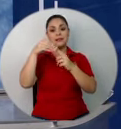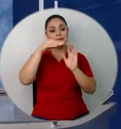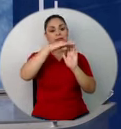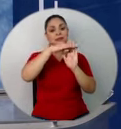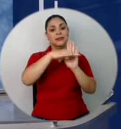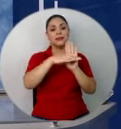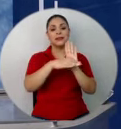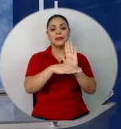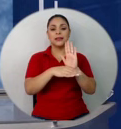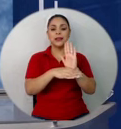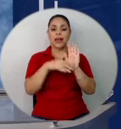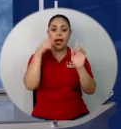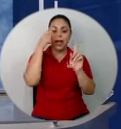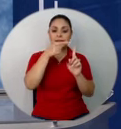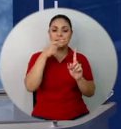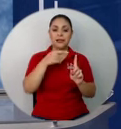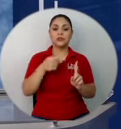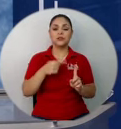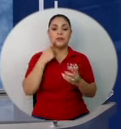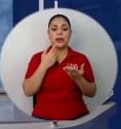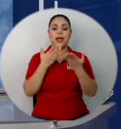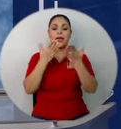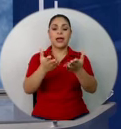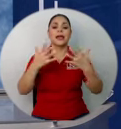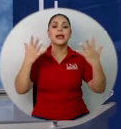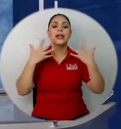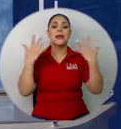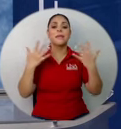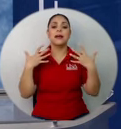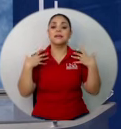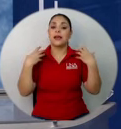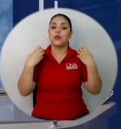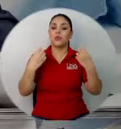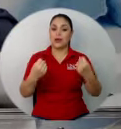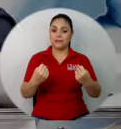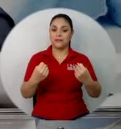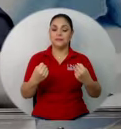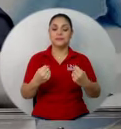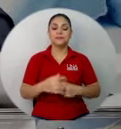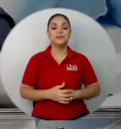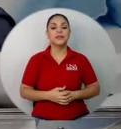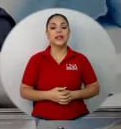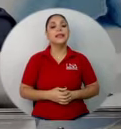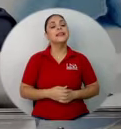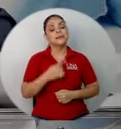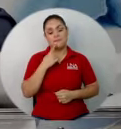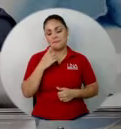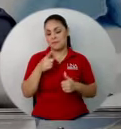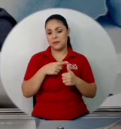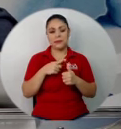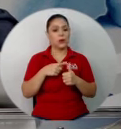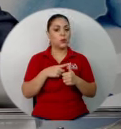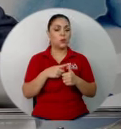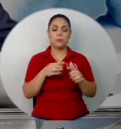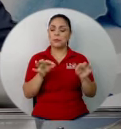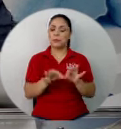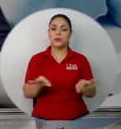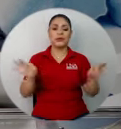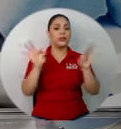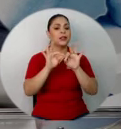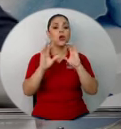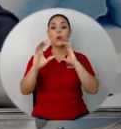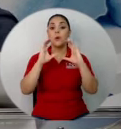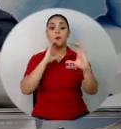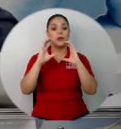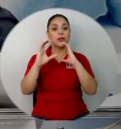una organización a la hora de promover un clima laboral saludable? Definitivamente lo que es la parte de la comunicación corporativa, que son